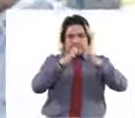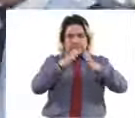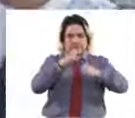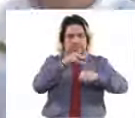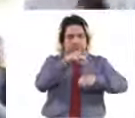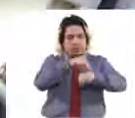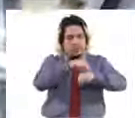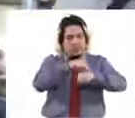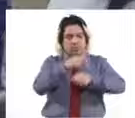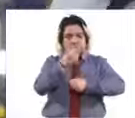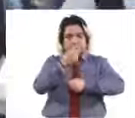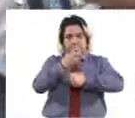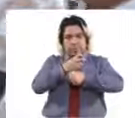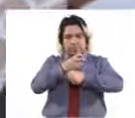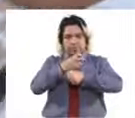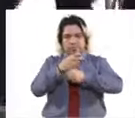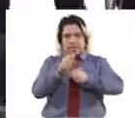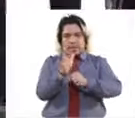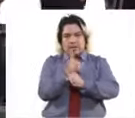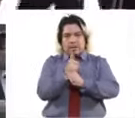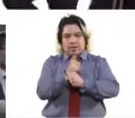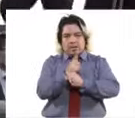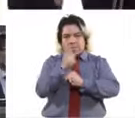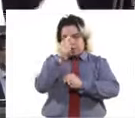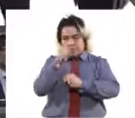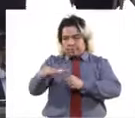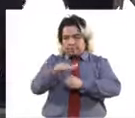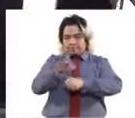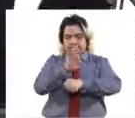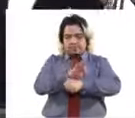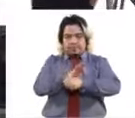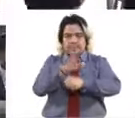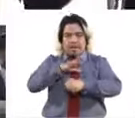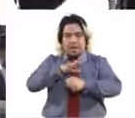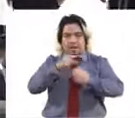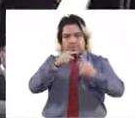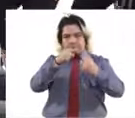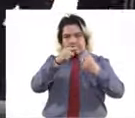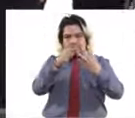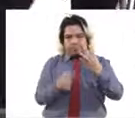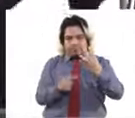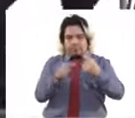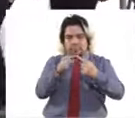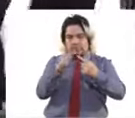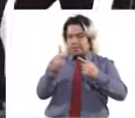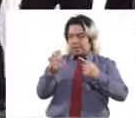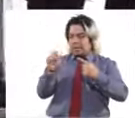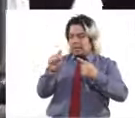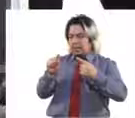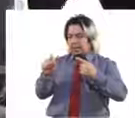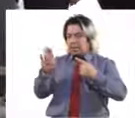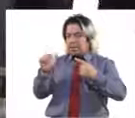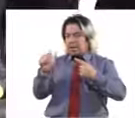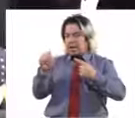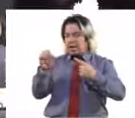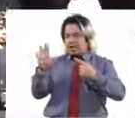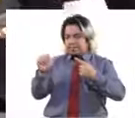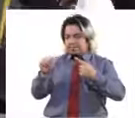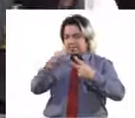segunda generación de licenciatura en seguridad ciudadana, recibamos a Pérez Rodríguez Blanca